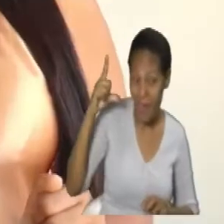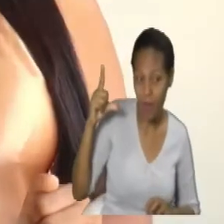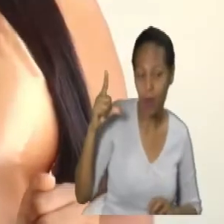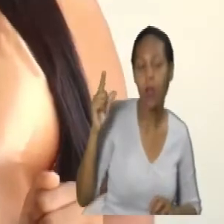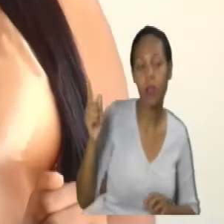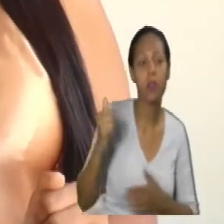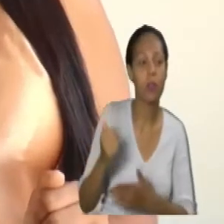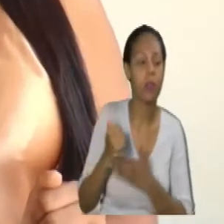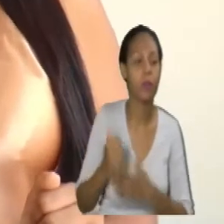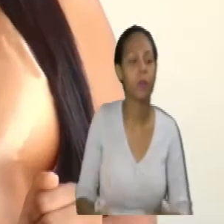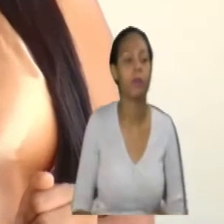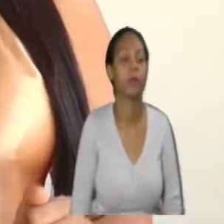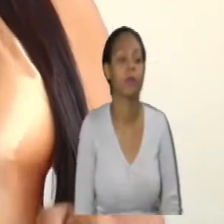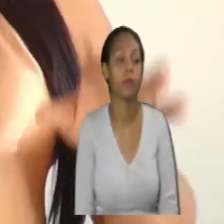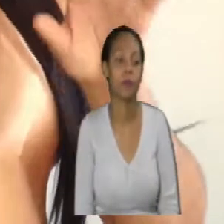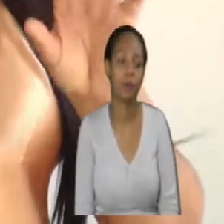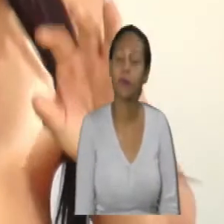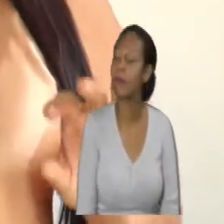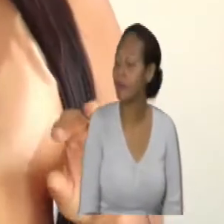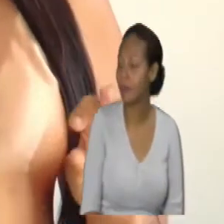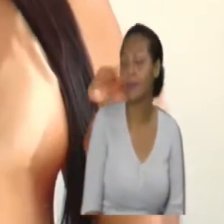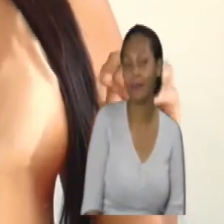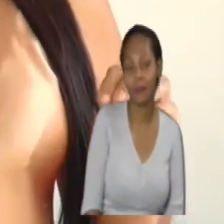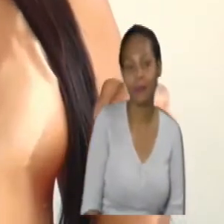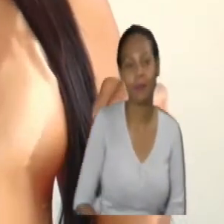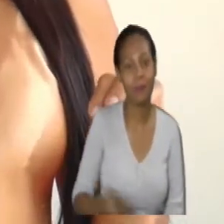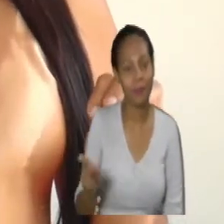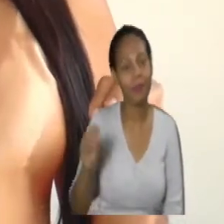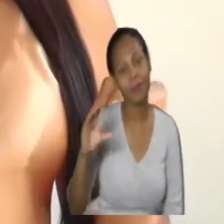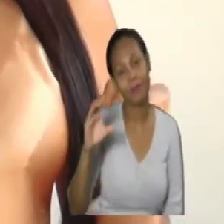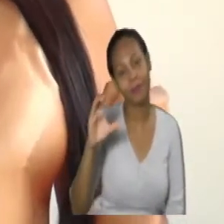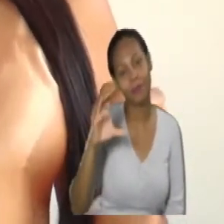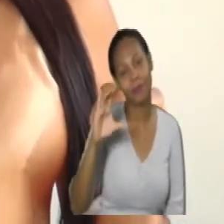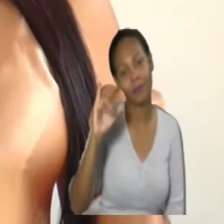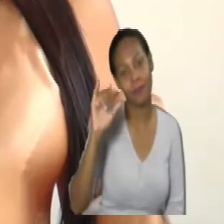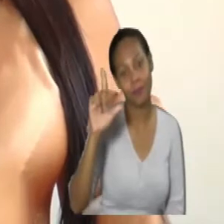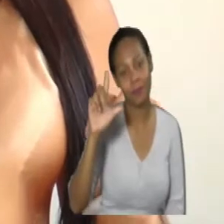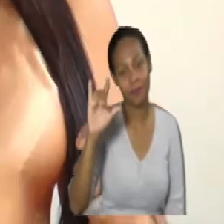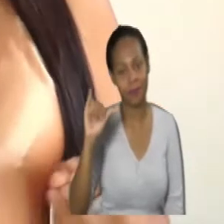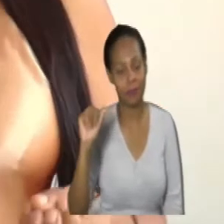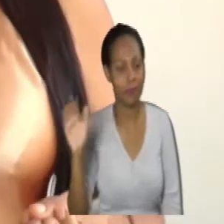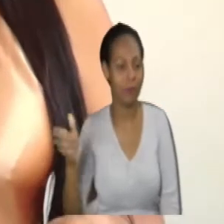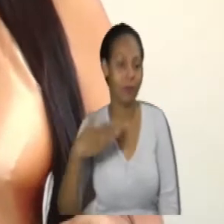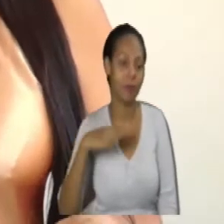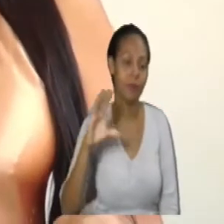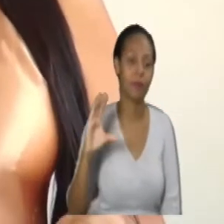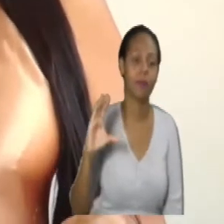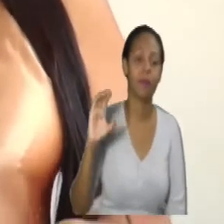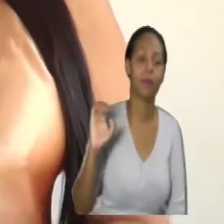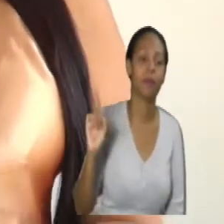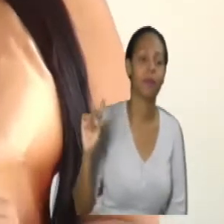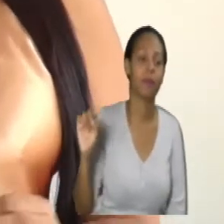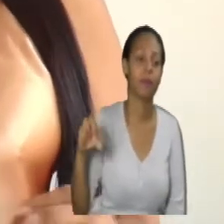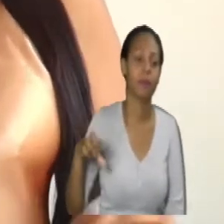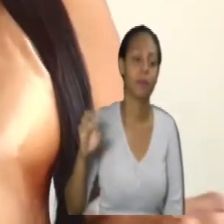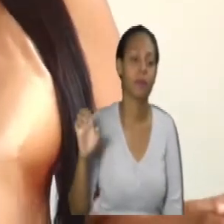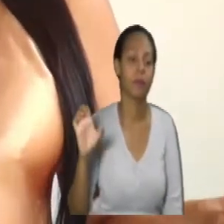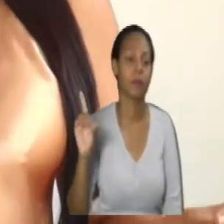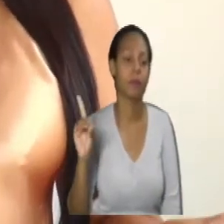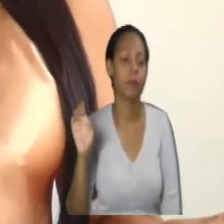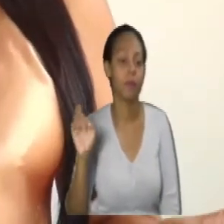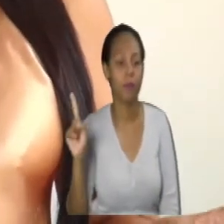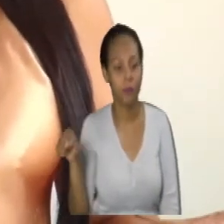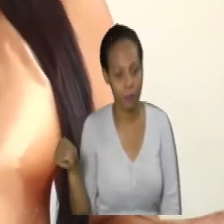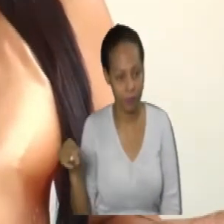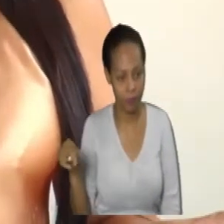Bueno, y ella era Cecilia Céspedes, la dueña de este establecimiento en Barranca Bermeja. Aquí pueden encontrar uno a uno